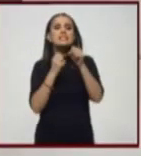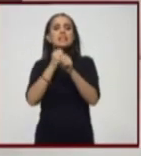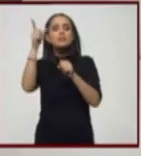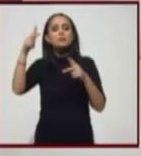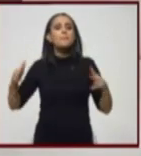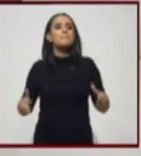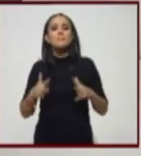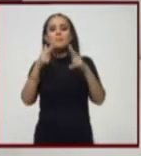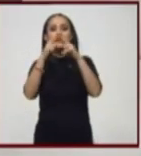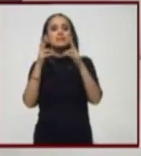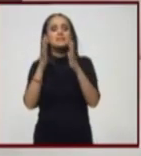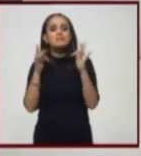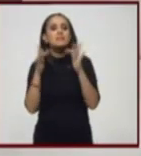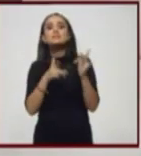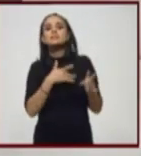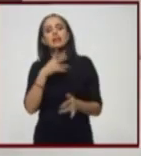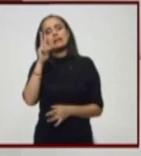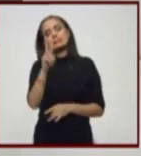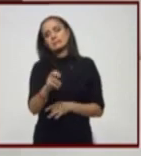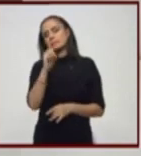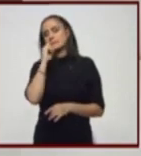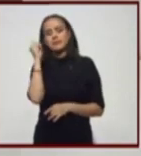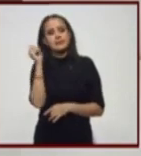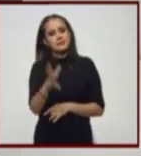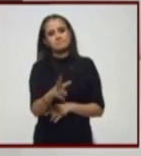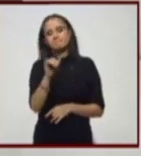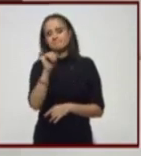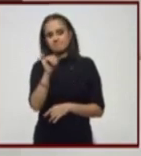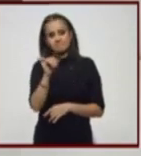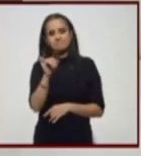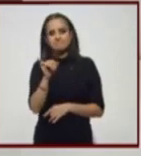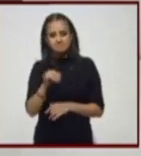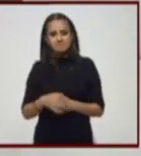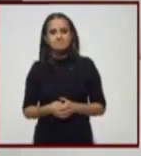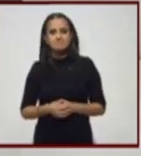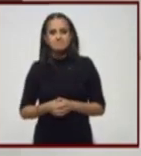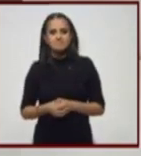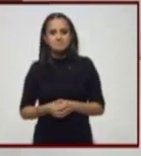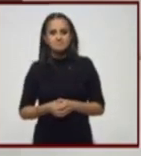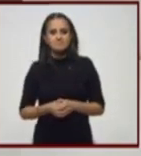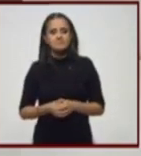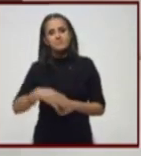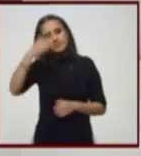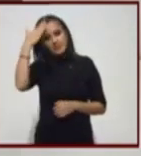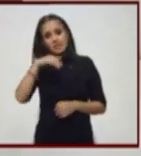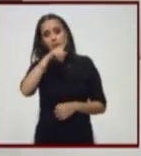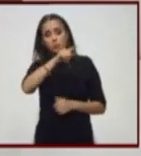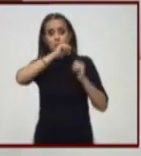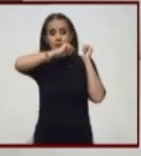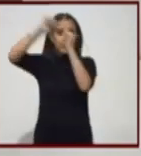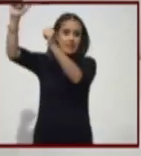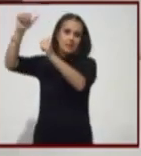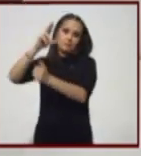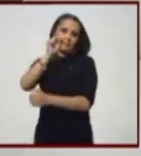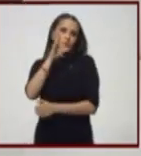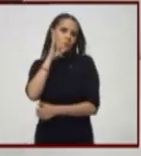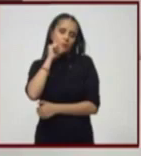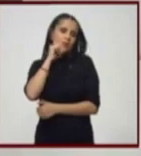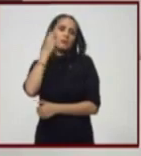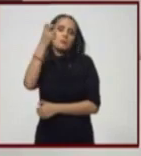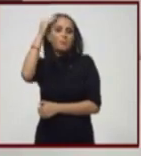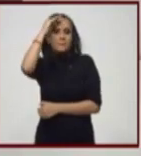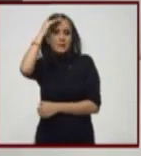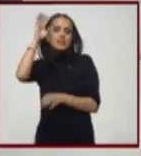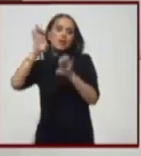han de haber sido una gaza bueno maravillosos este unos años sabes que no te puedes quedar allá verdad y entonces tienes que pensar